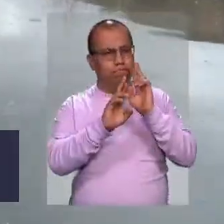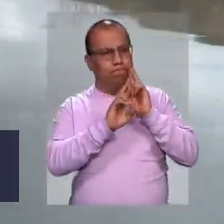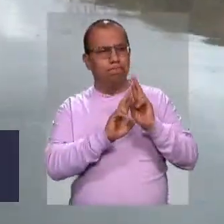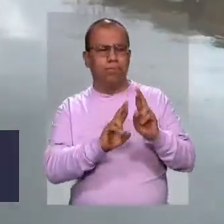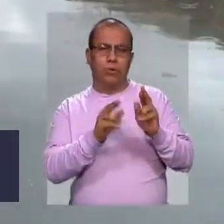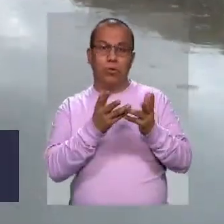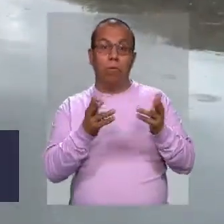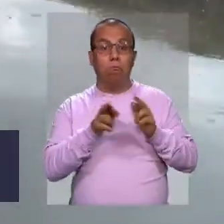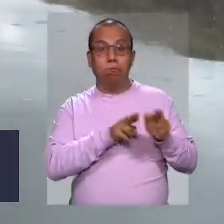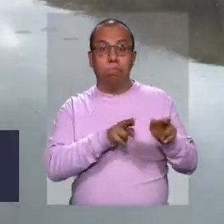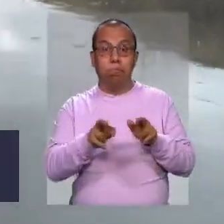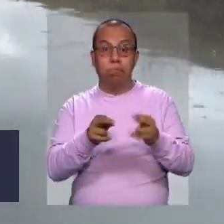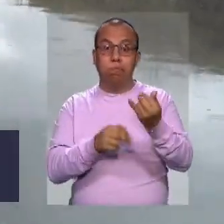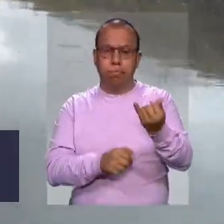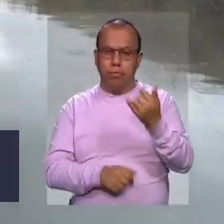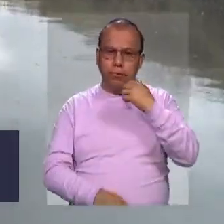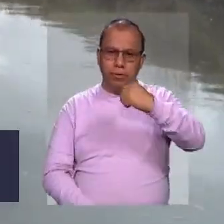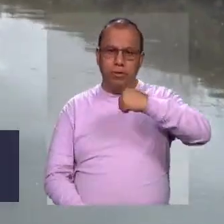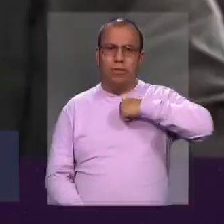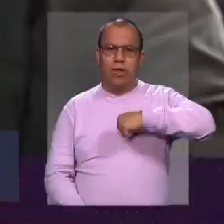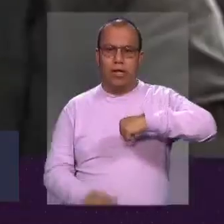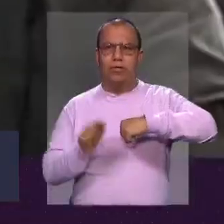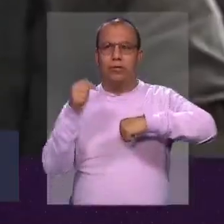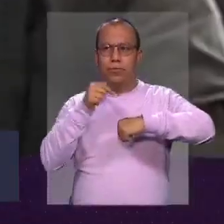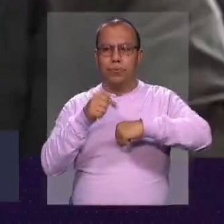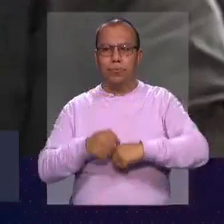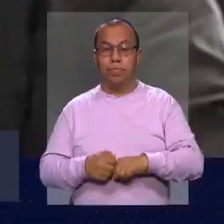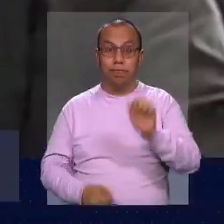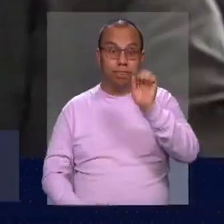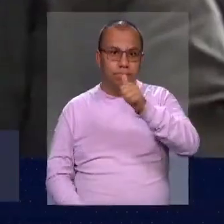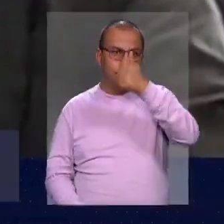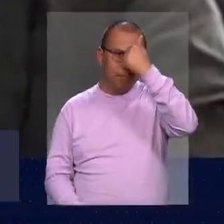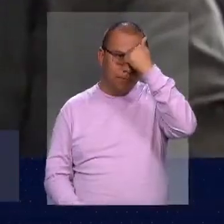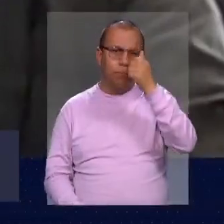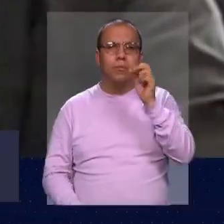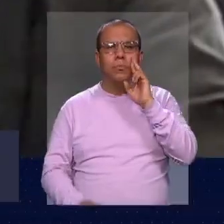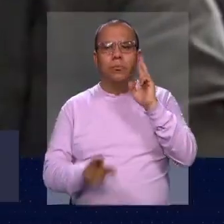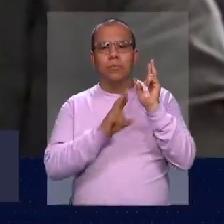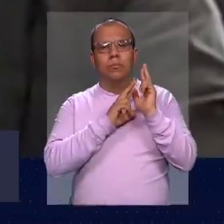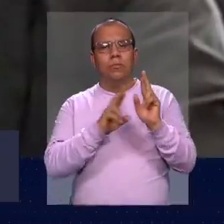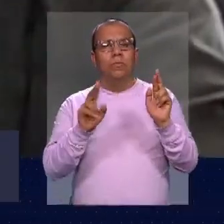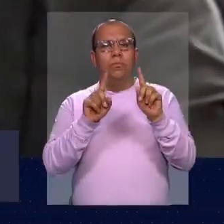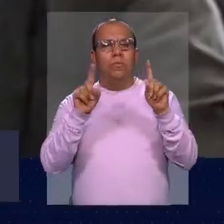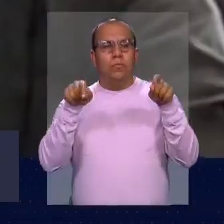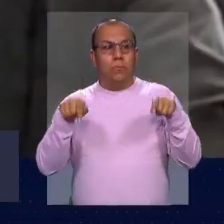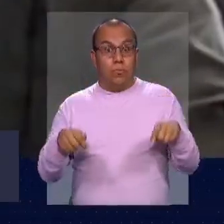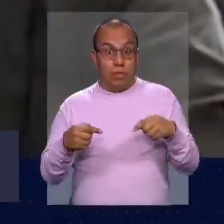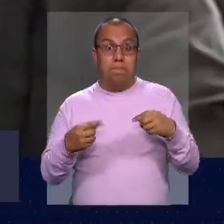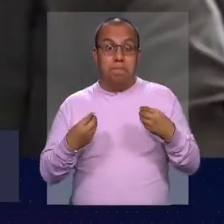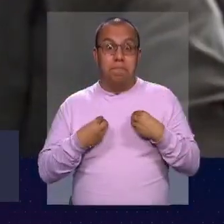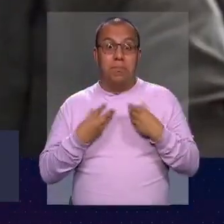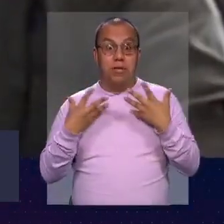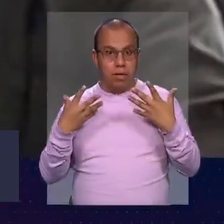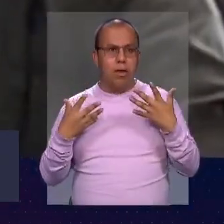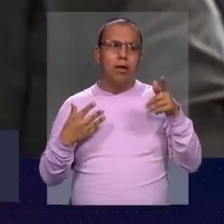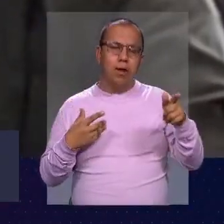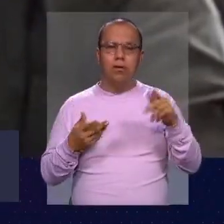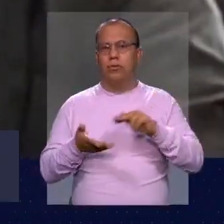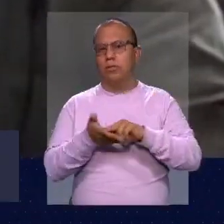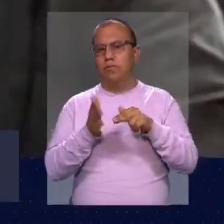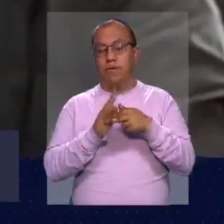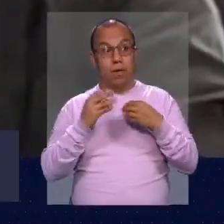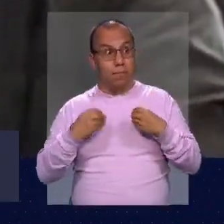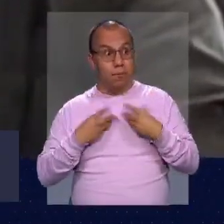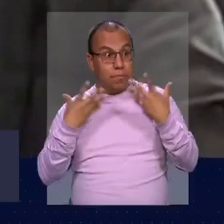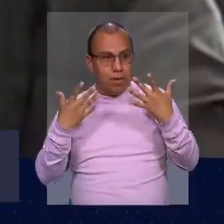los cuerpos de agua como sujetos de derechos. Lo principal es reconocer que son vida y que como vida pues